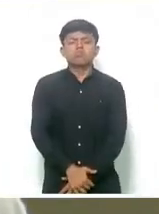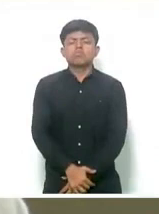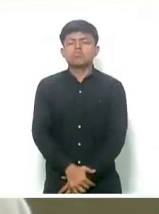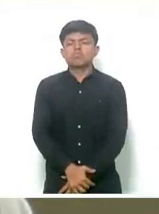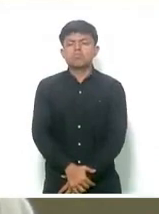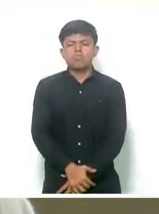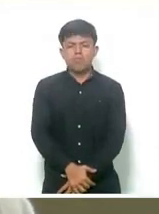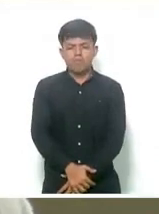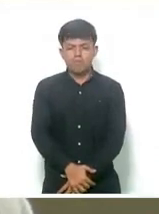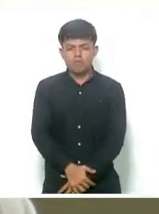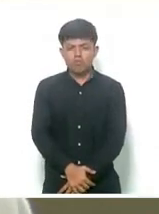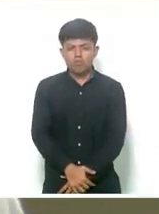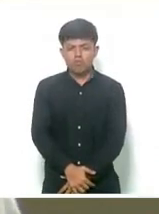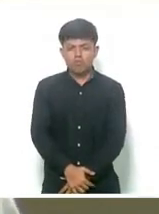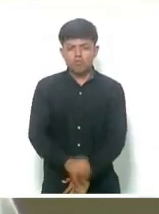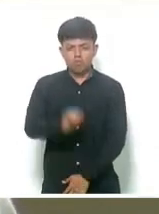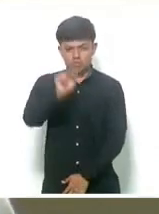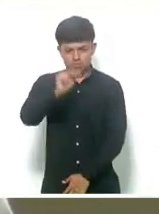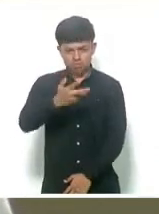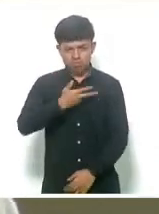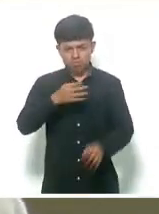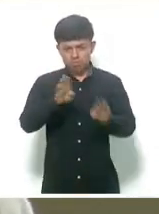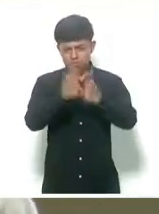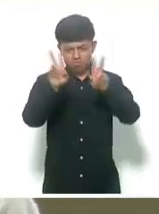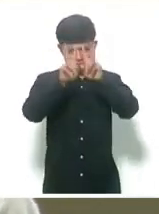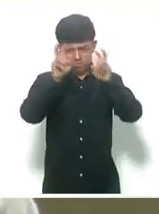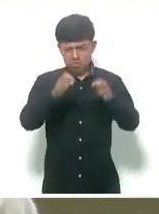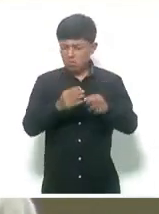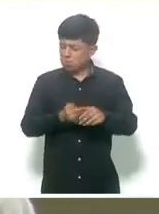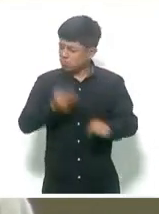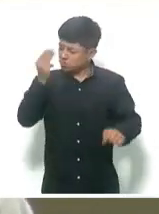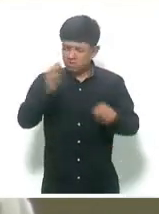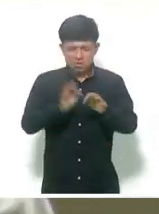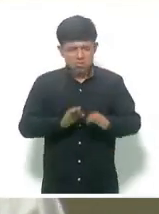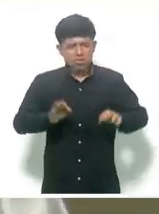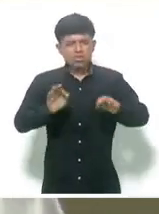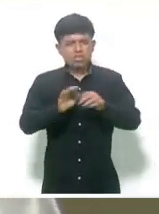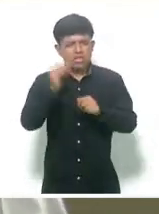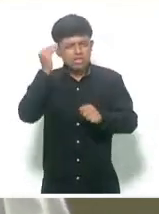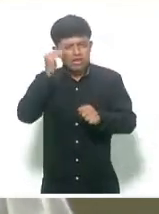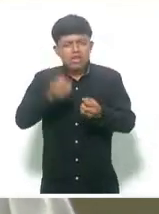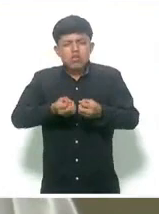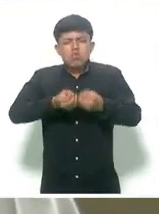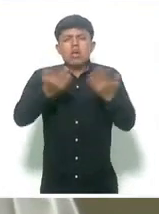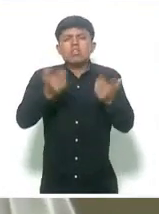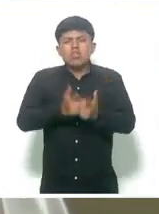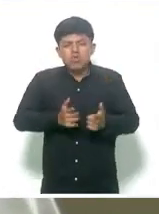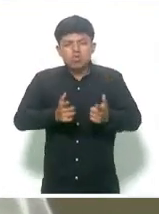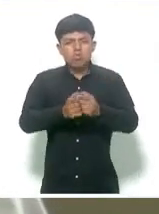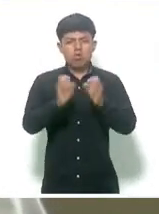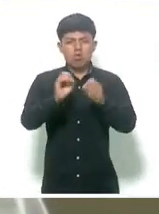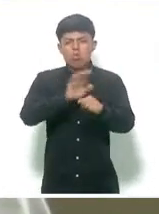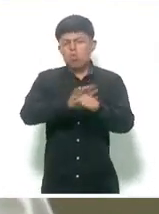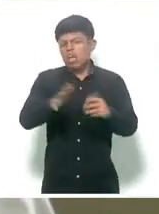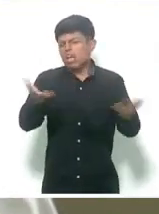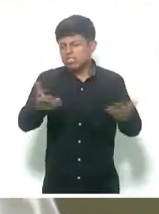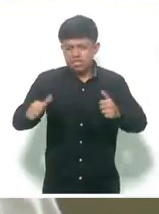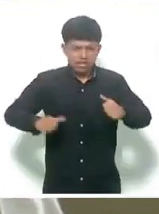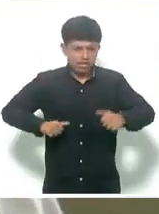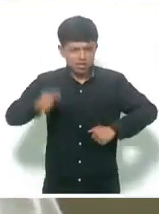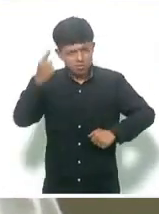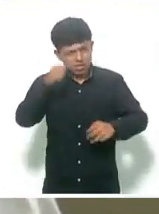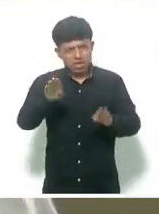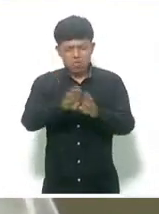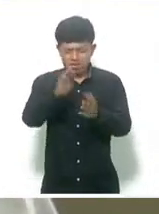y es una cuestión muy importante el saber cómo es que se está trabajando en esta área para